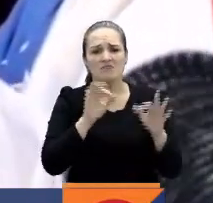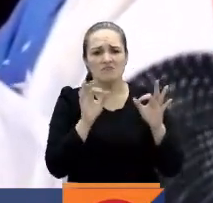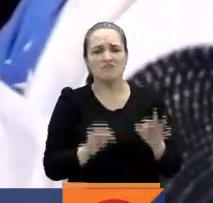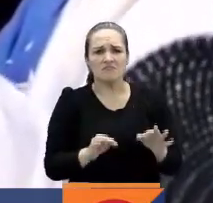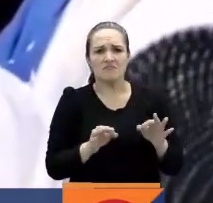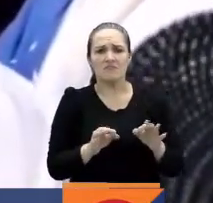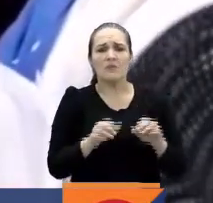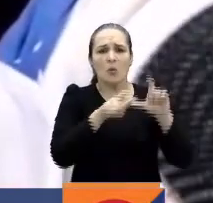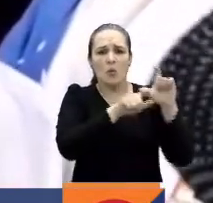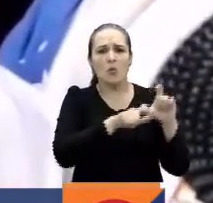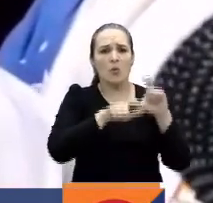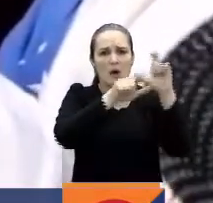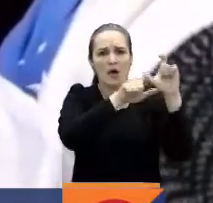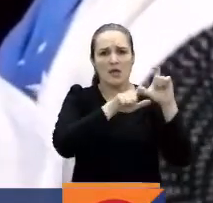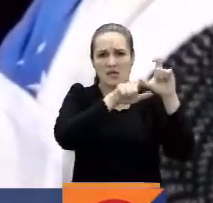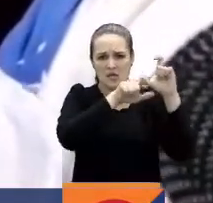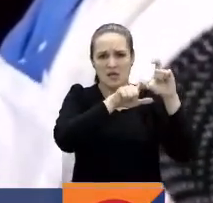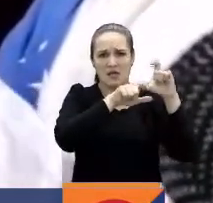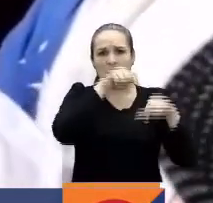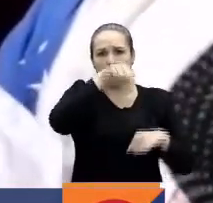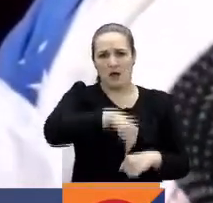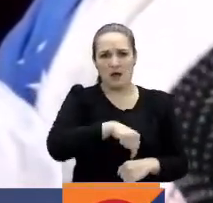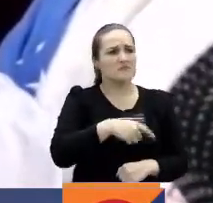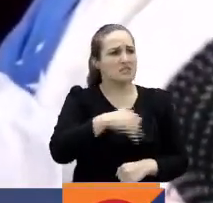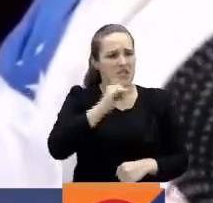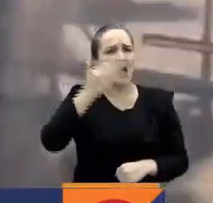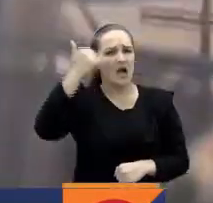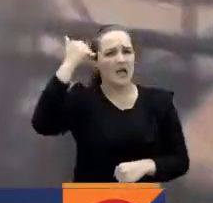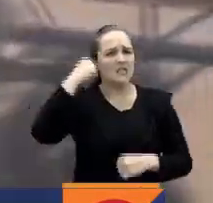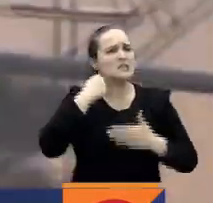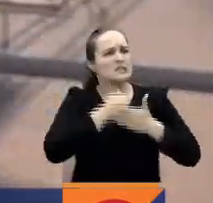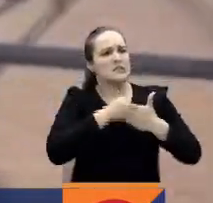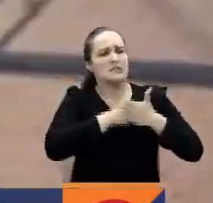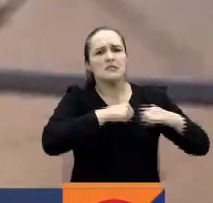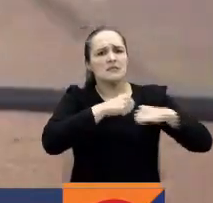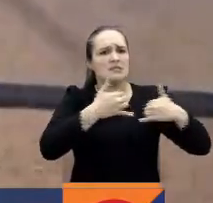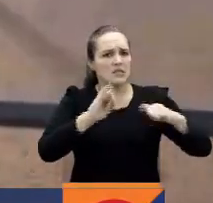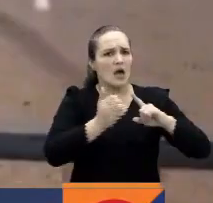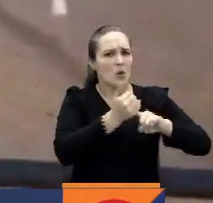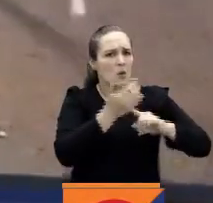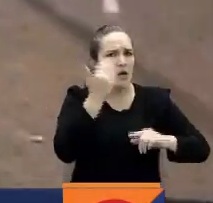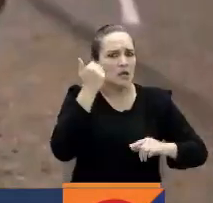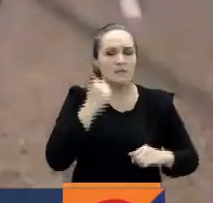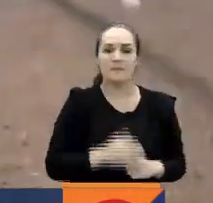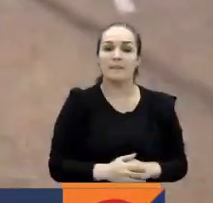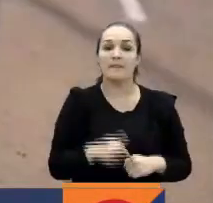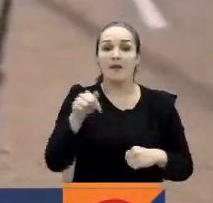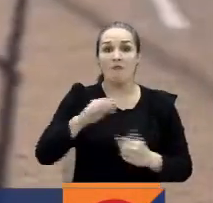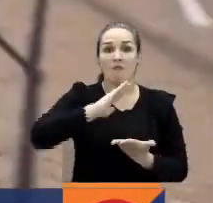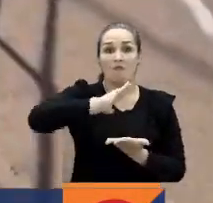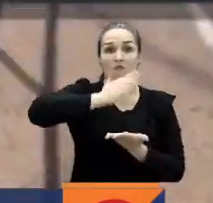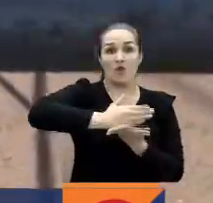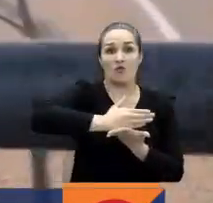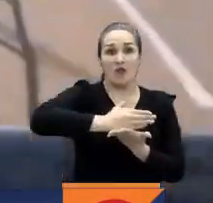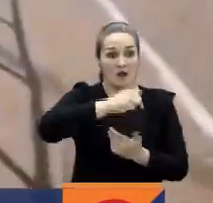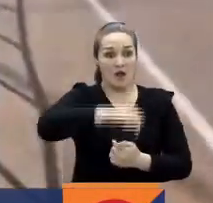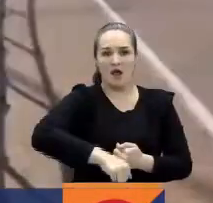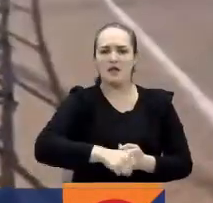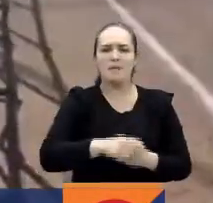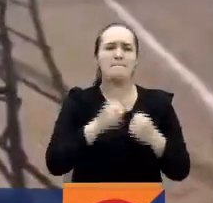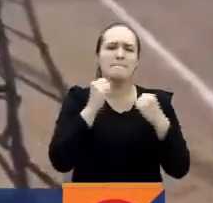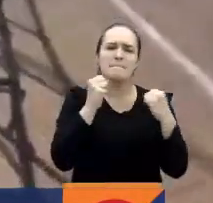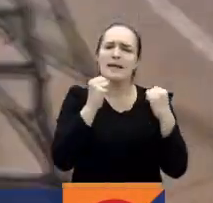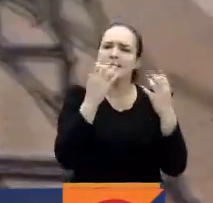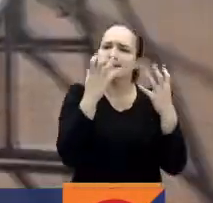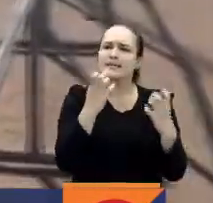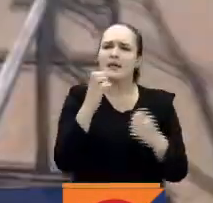con Venezuela, en el lado de Paraguachón, ya venimos trabajando. Y desde esta zona de frontera, el mayor clamor para los gobiernos de Colombia